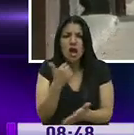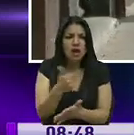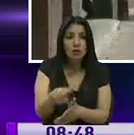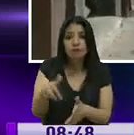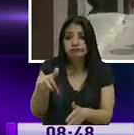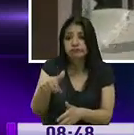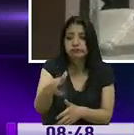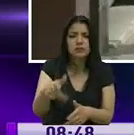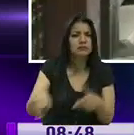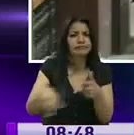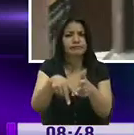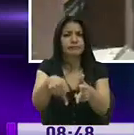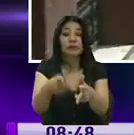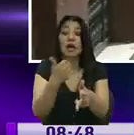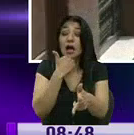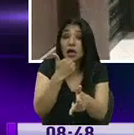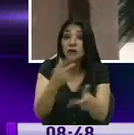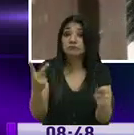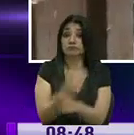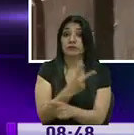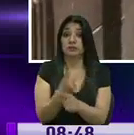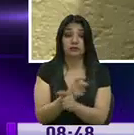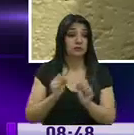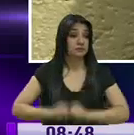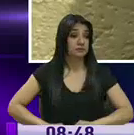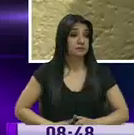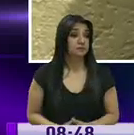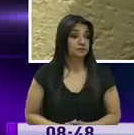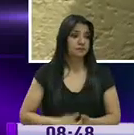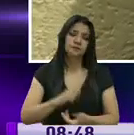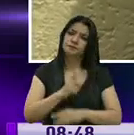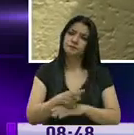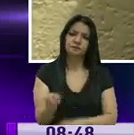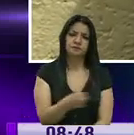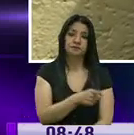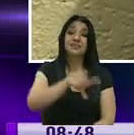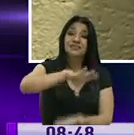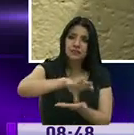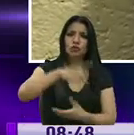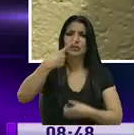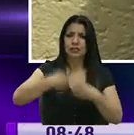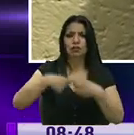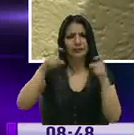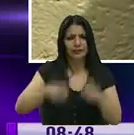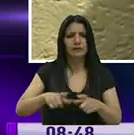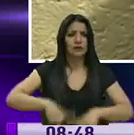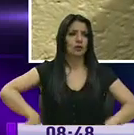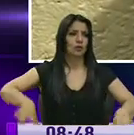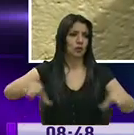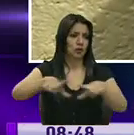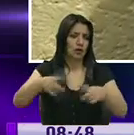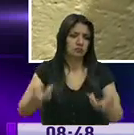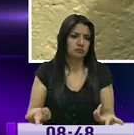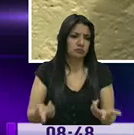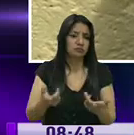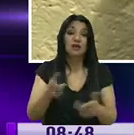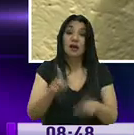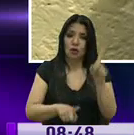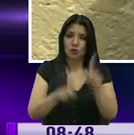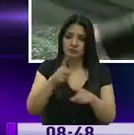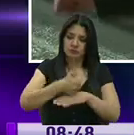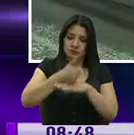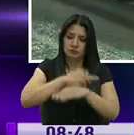son las velocidades de algún hitos que crecen en autopistas autoridad del centro histórico de quito hay zonas hay zonas autoridades del municipio